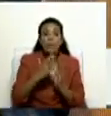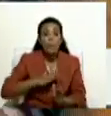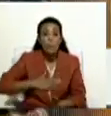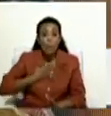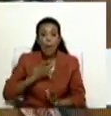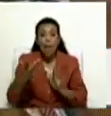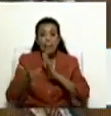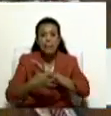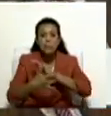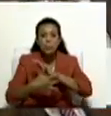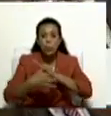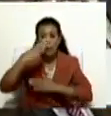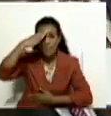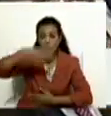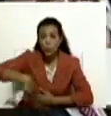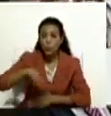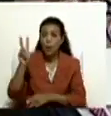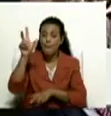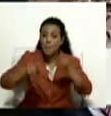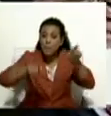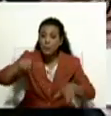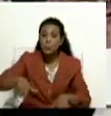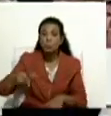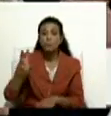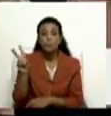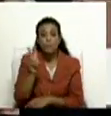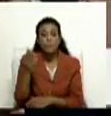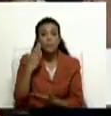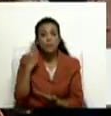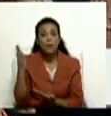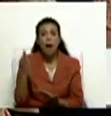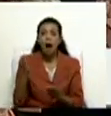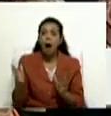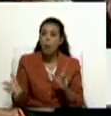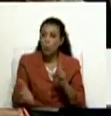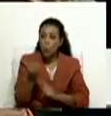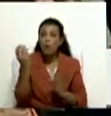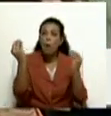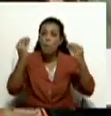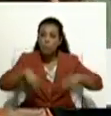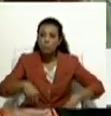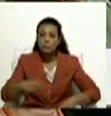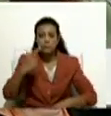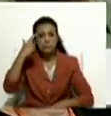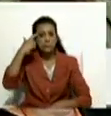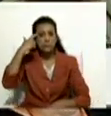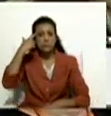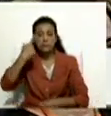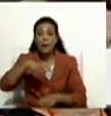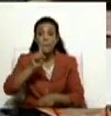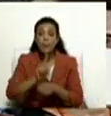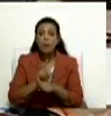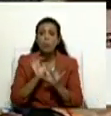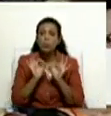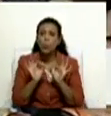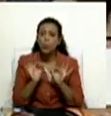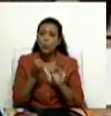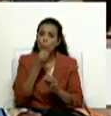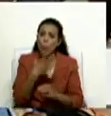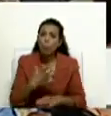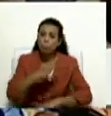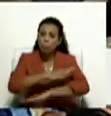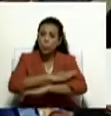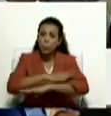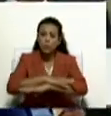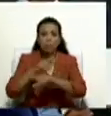táctica de los combatientes venezolanos Y por último conlleva la puesta en práctica del principio del buen trato al